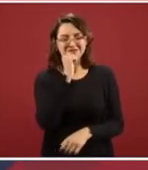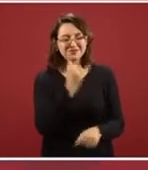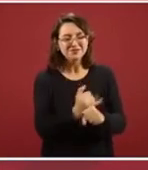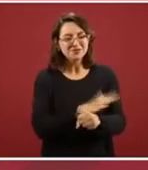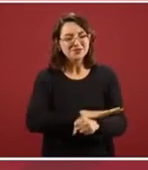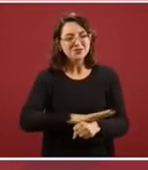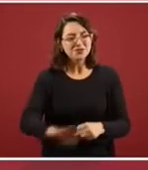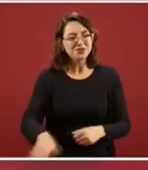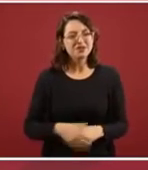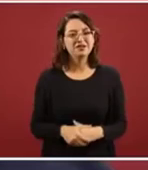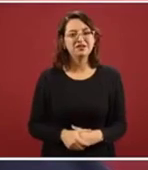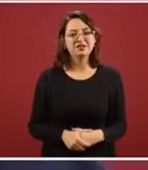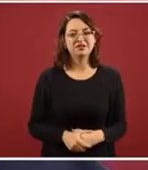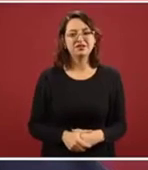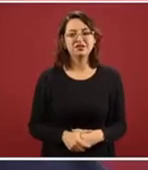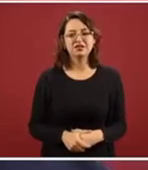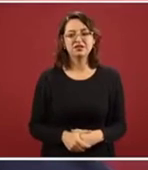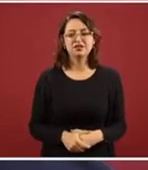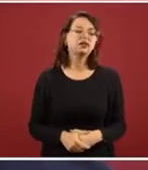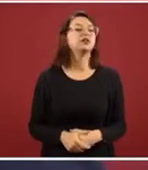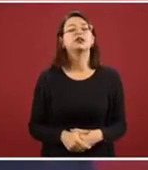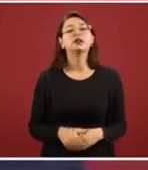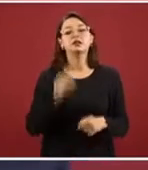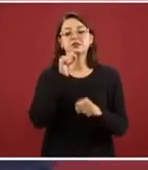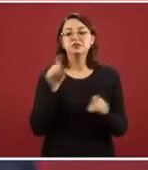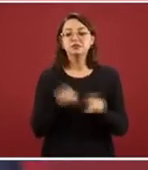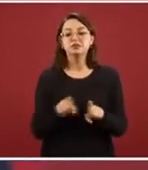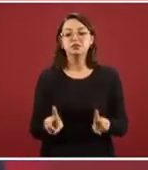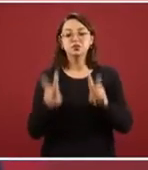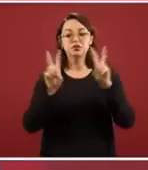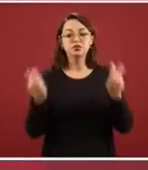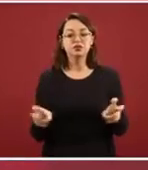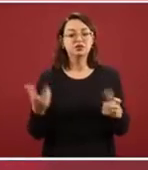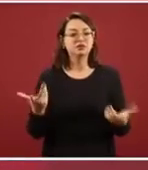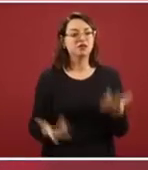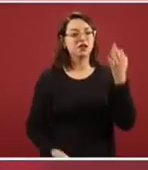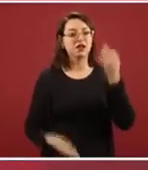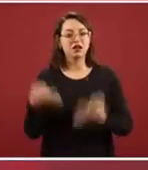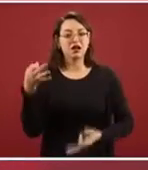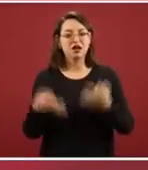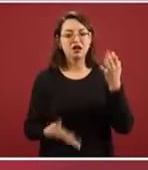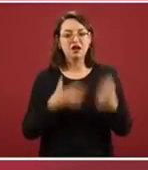en el caso de la impartición de justicia. No